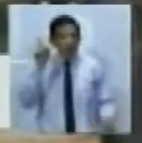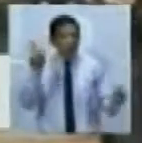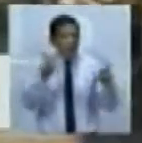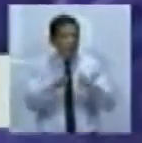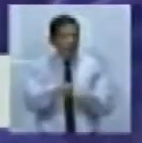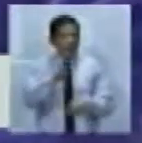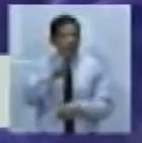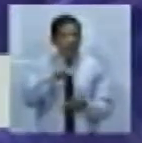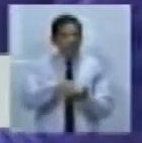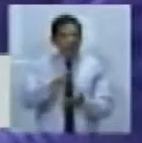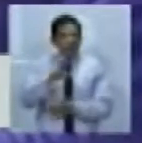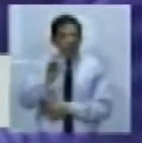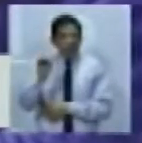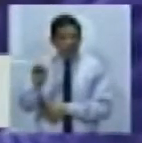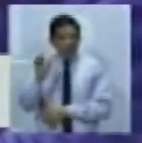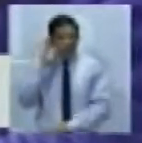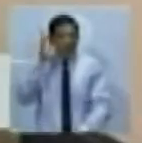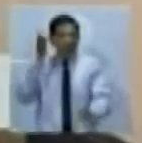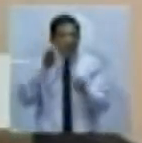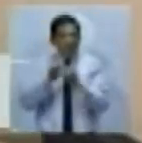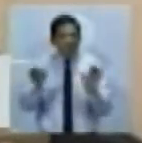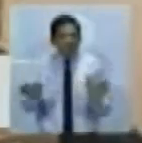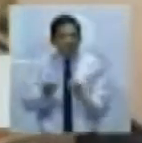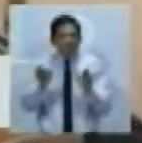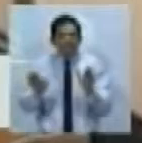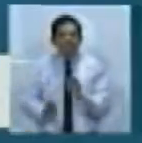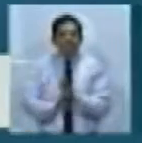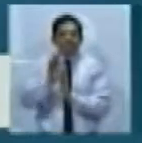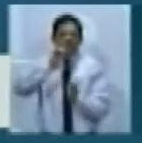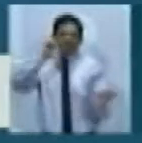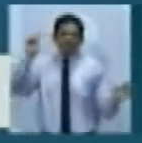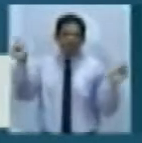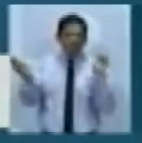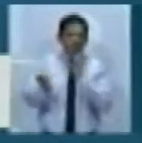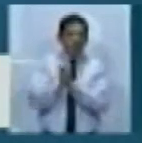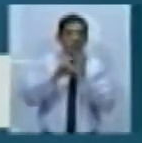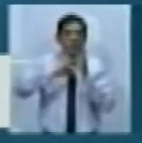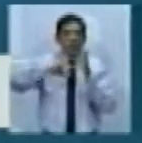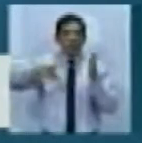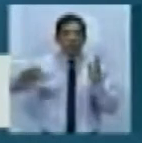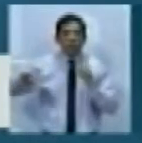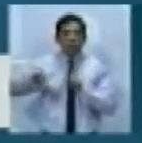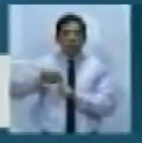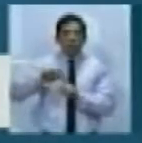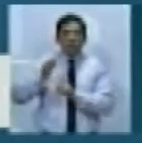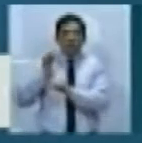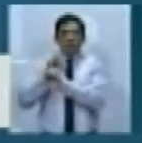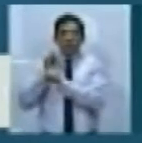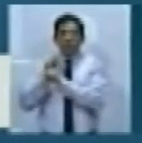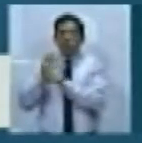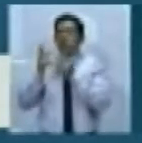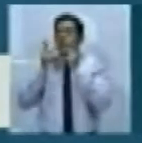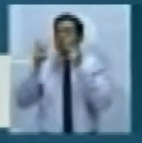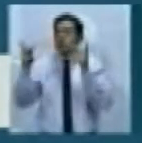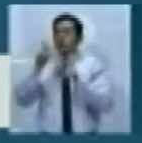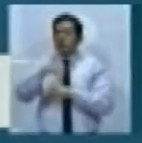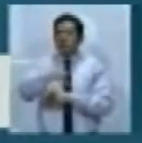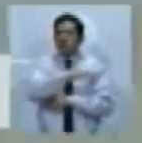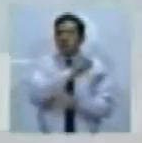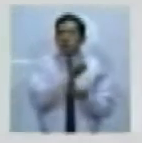Nacional 2030 que busca realizar una transformación digital de instituciones públicas y